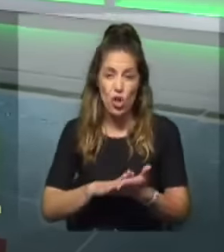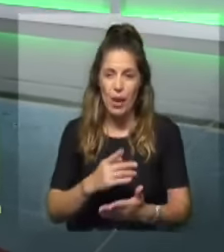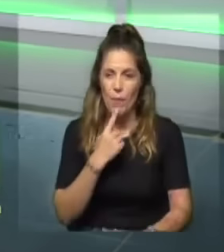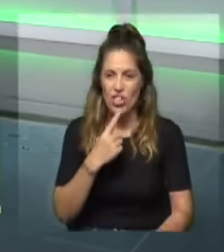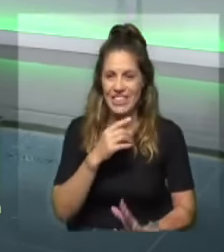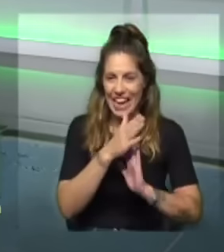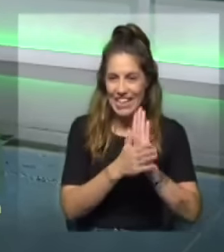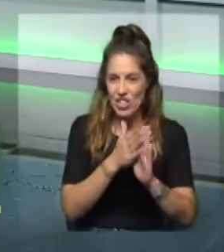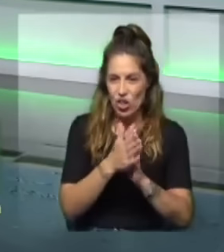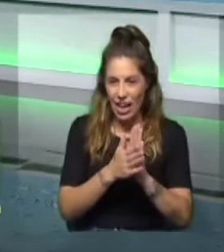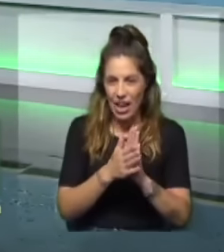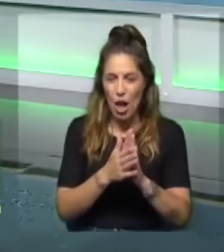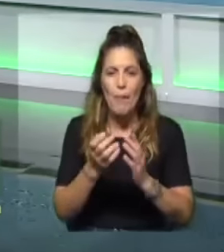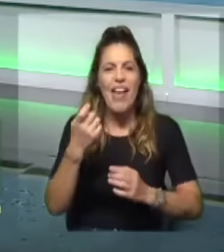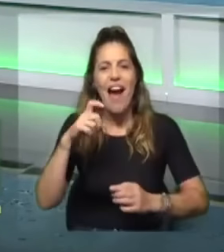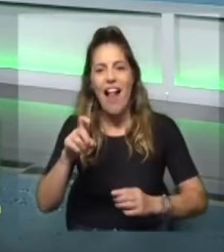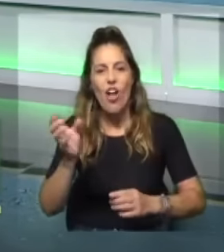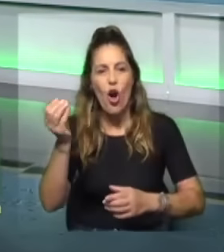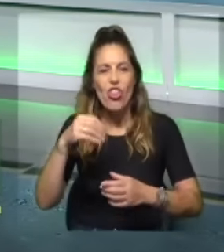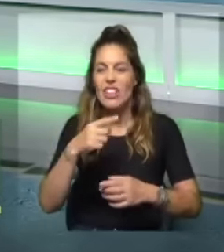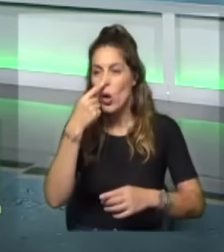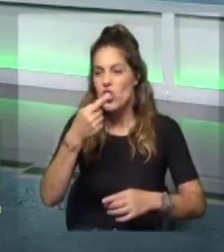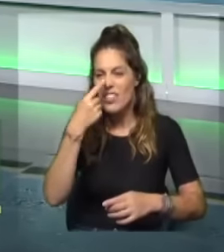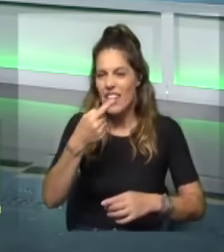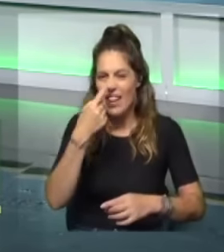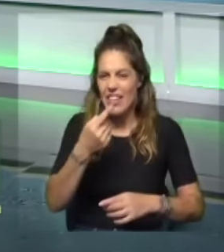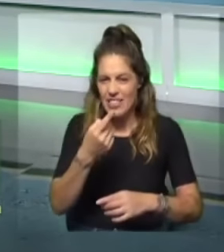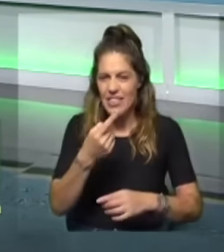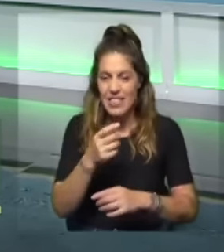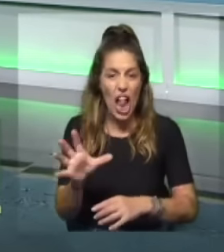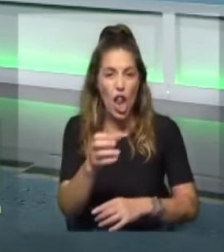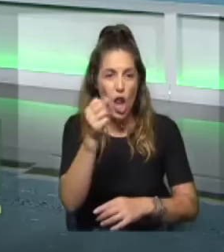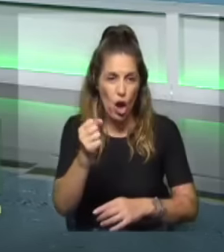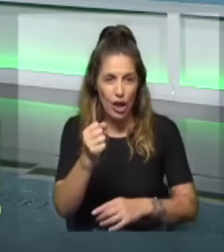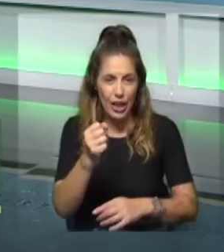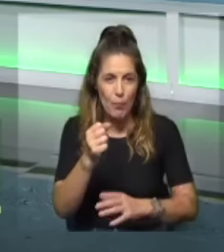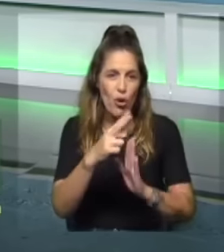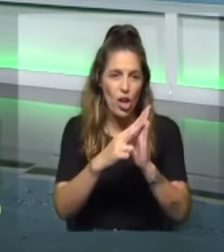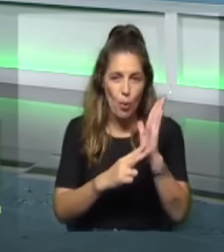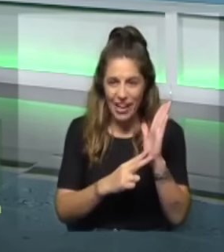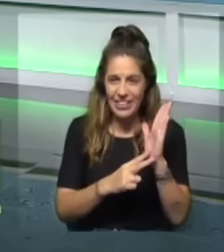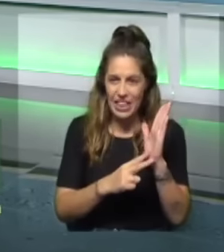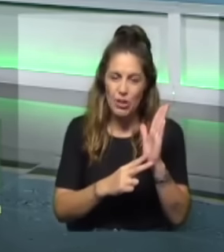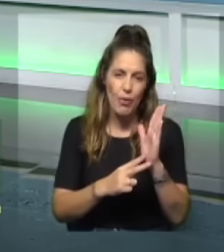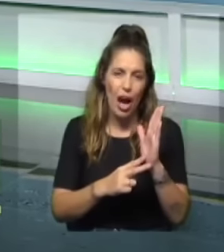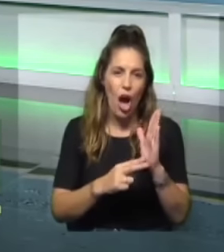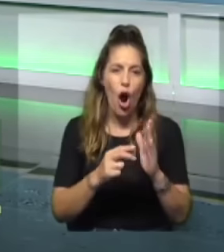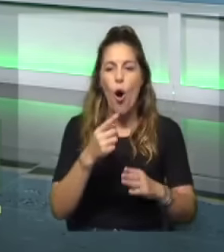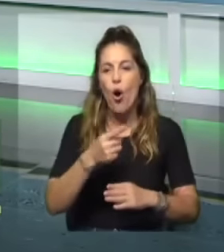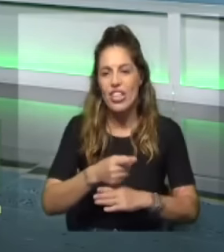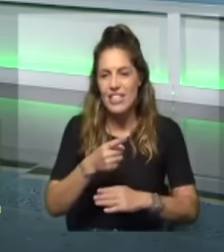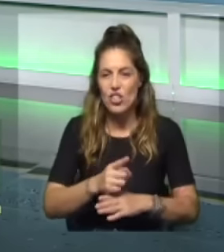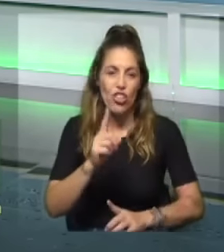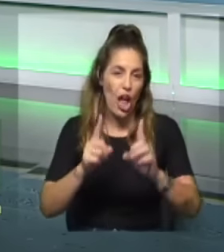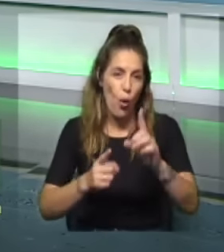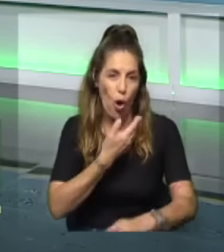nacional para que algo que está dentro de sus intereses propios se logre mediante una normativa una disposición o una decisión de de